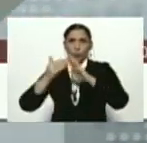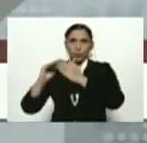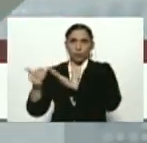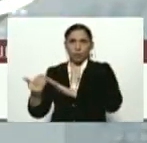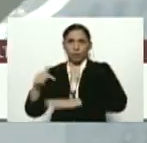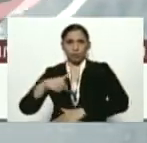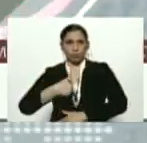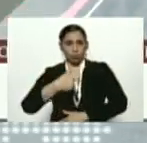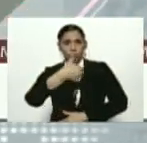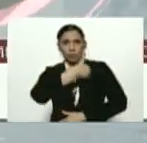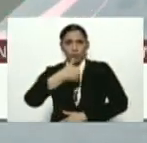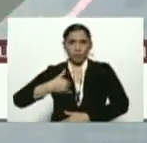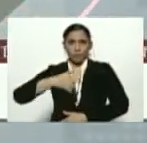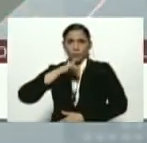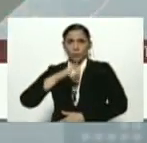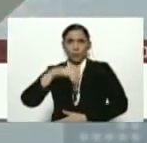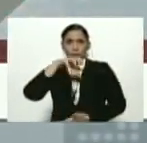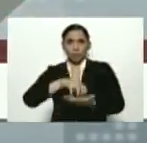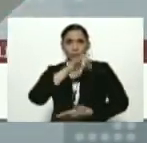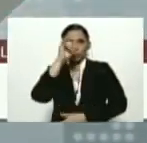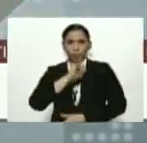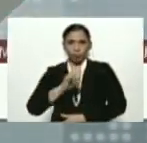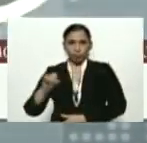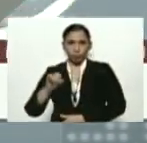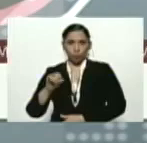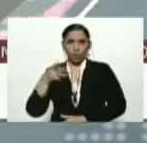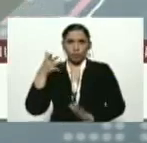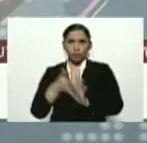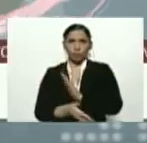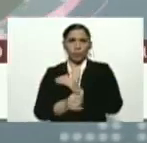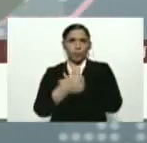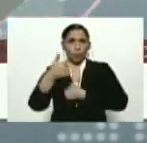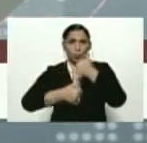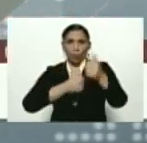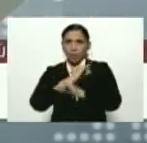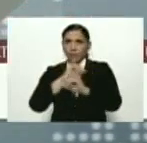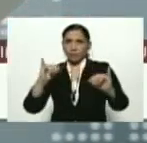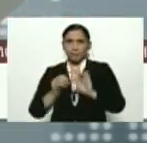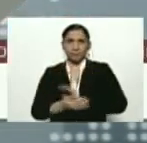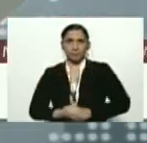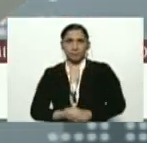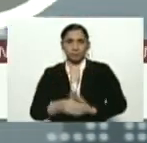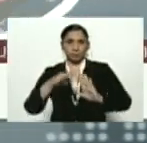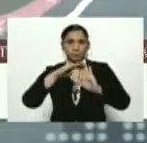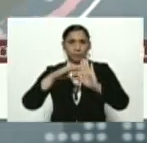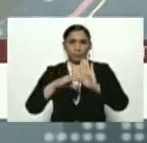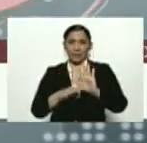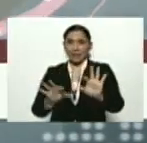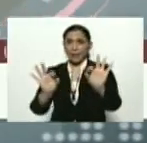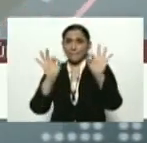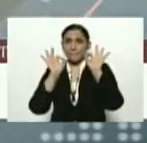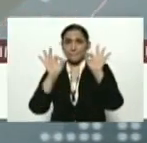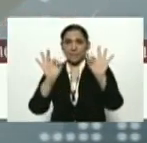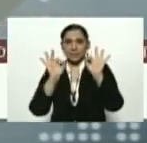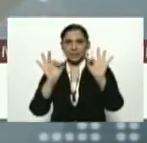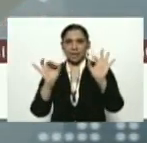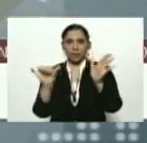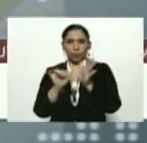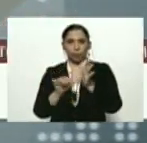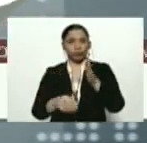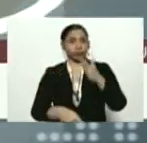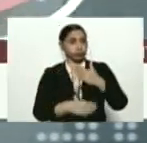quiero informar sobre el estado Zulia, sobre el cual ya hay medidas especiales, donde